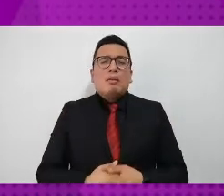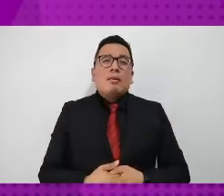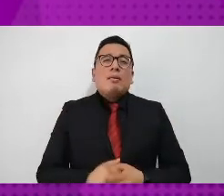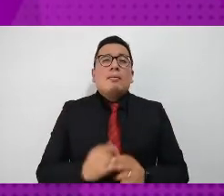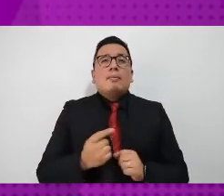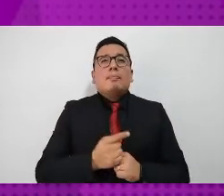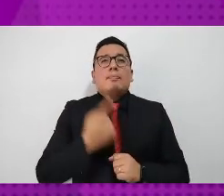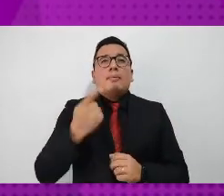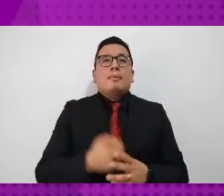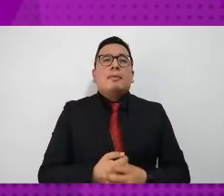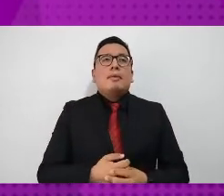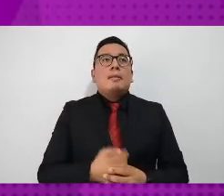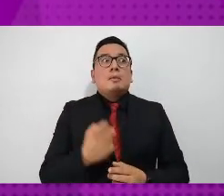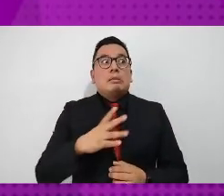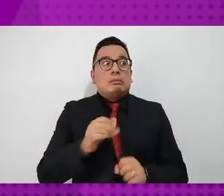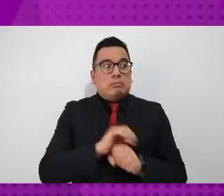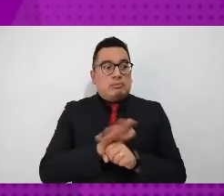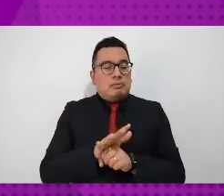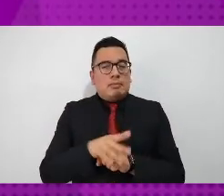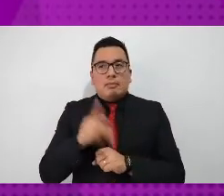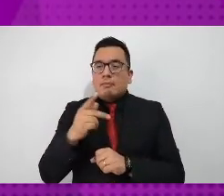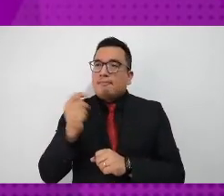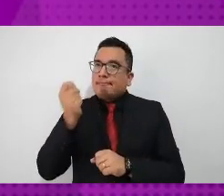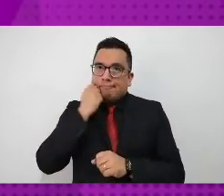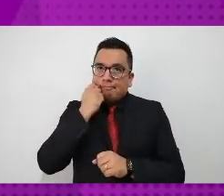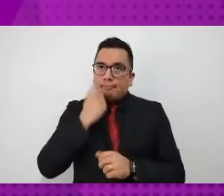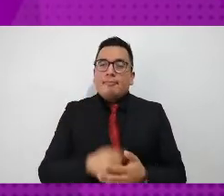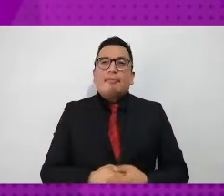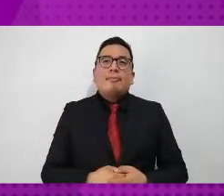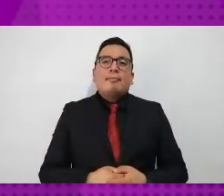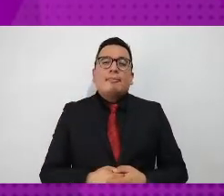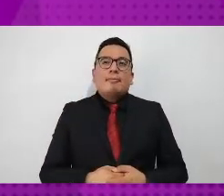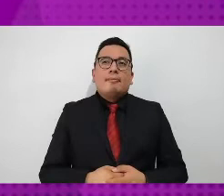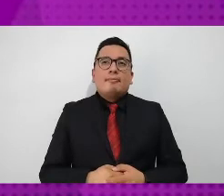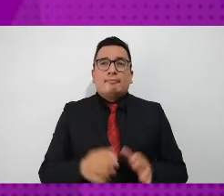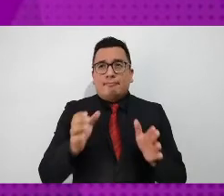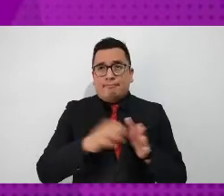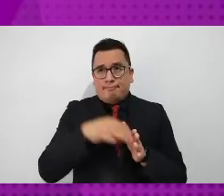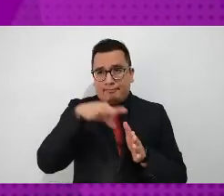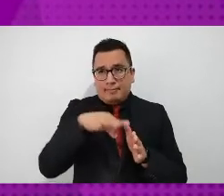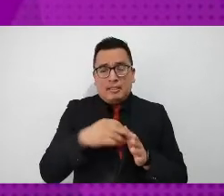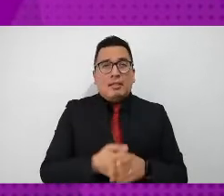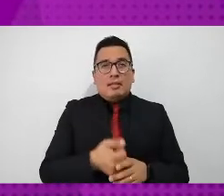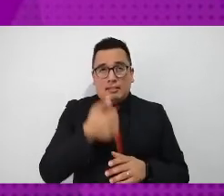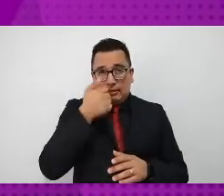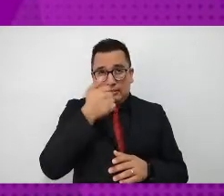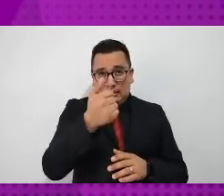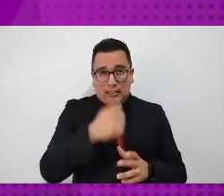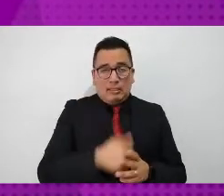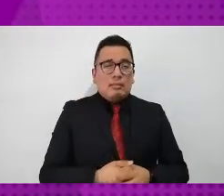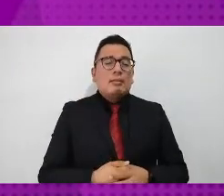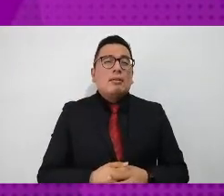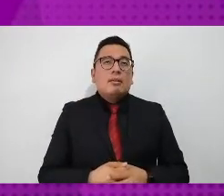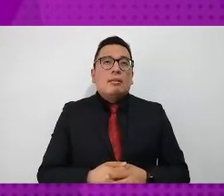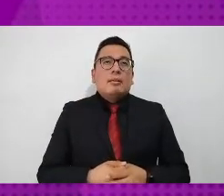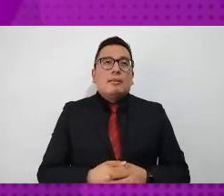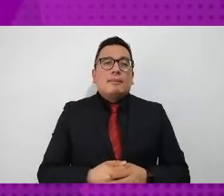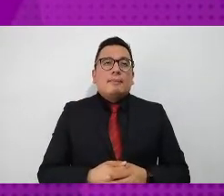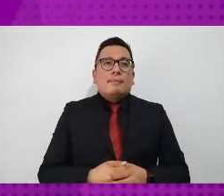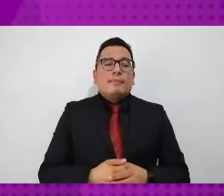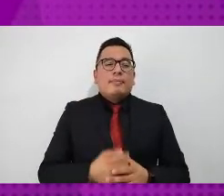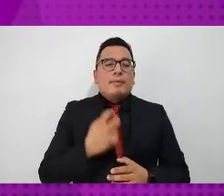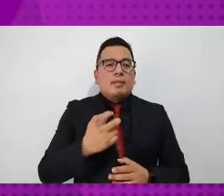porque también fueron en medio de una pandemia pero además estas elecciones estas seis elecciones 66 entidades